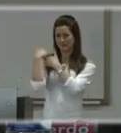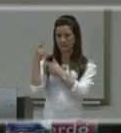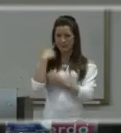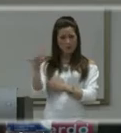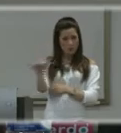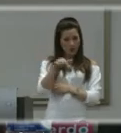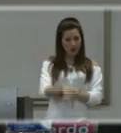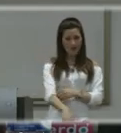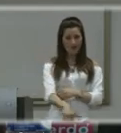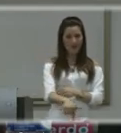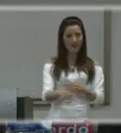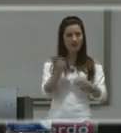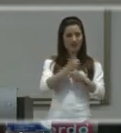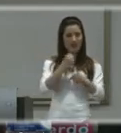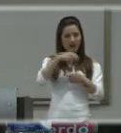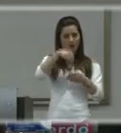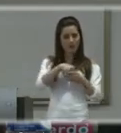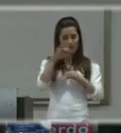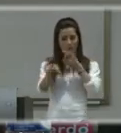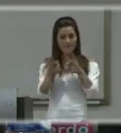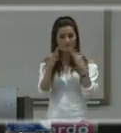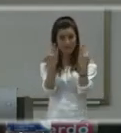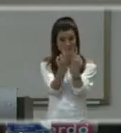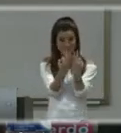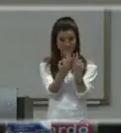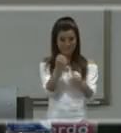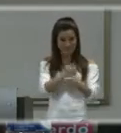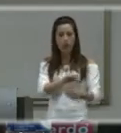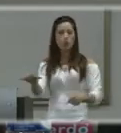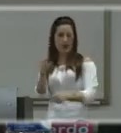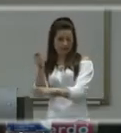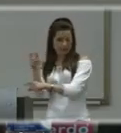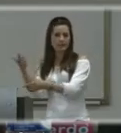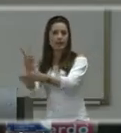como defensora de familia acá, y hoy en día es